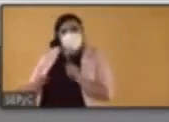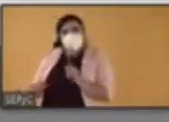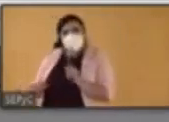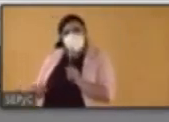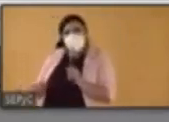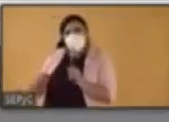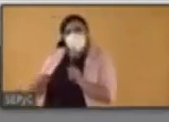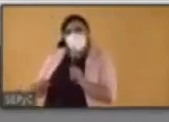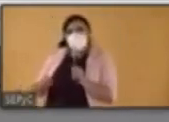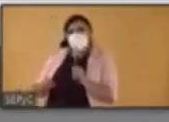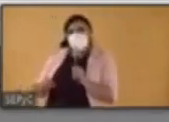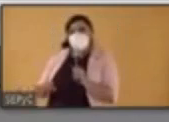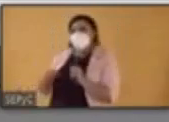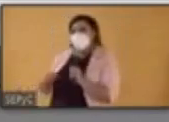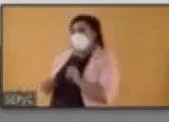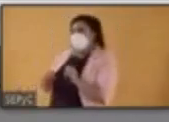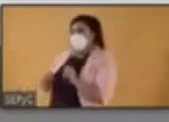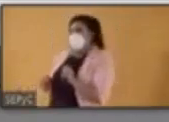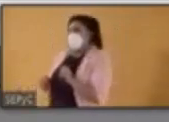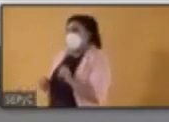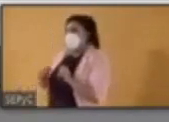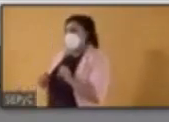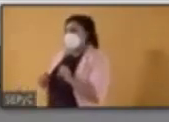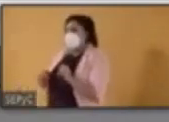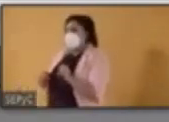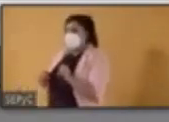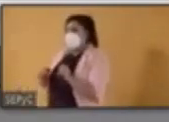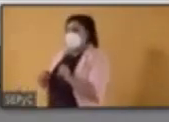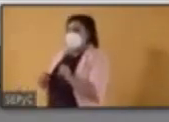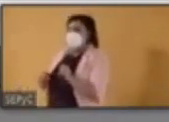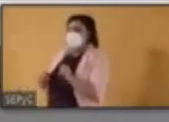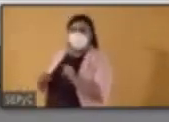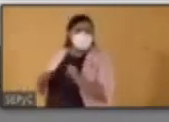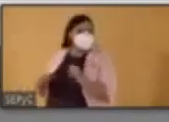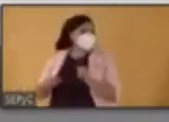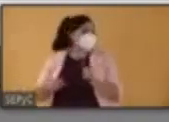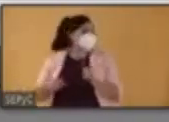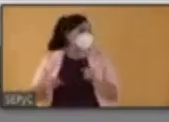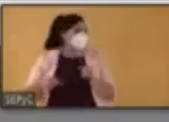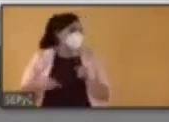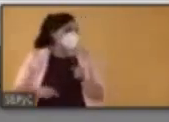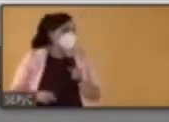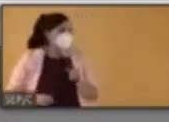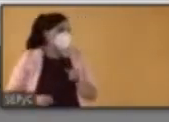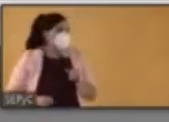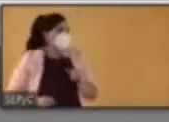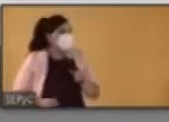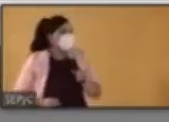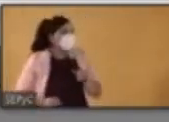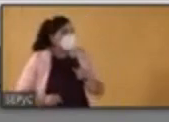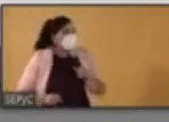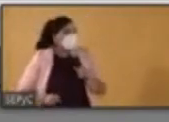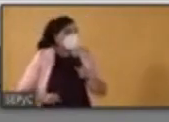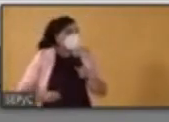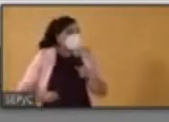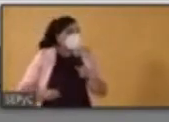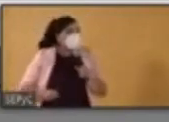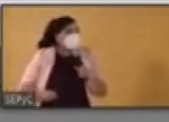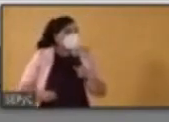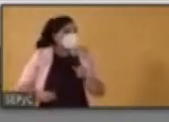En este caso solo iremos insertando uno a uno, nada más es la especificación para ese tipo de situaciones.